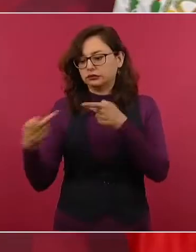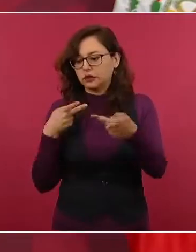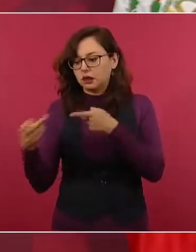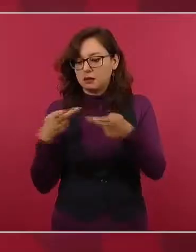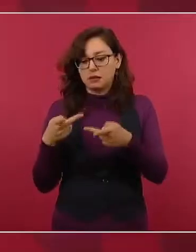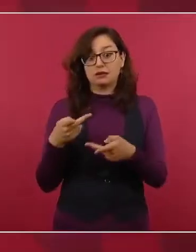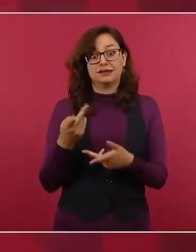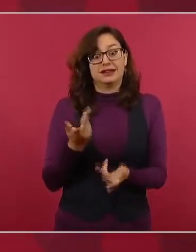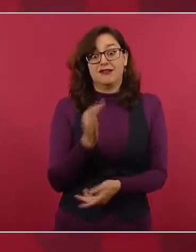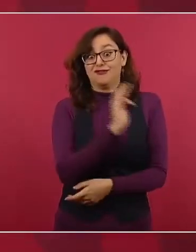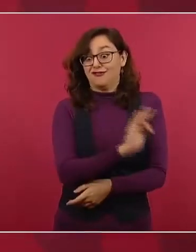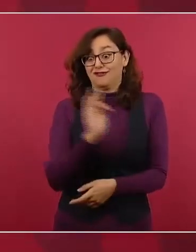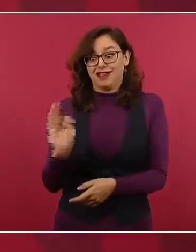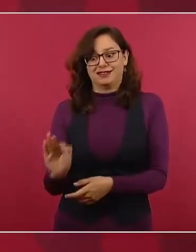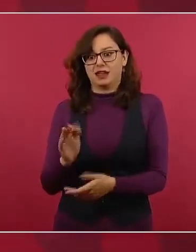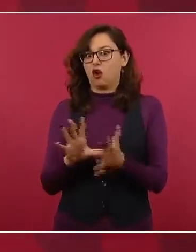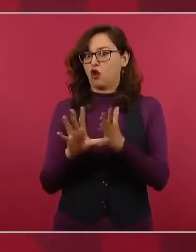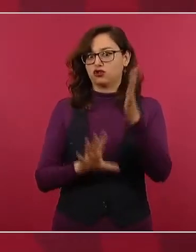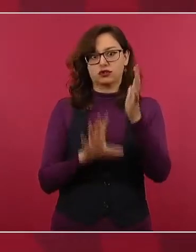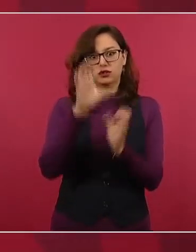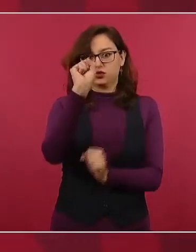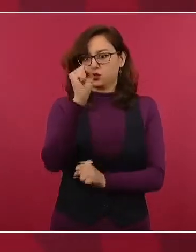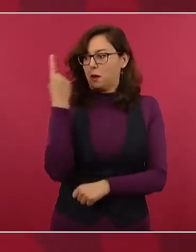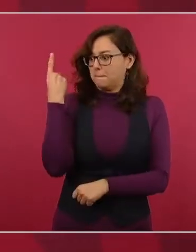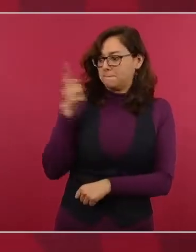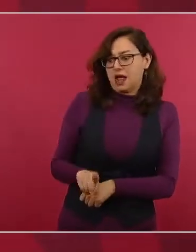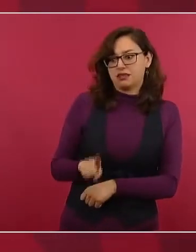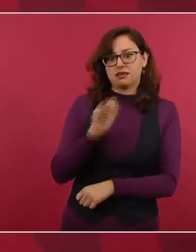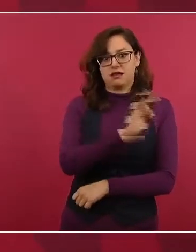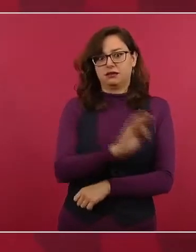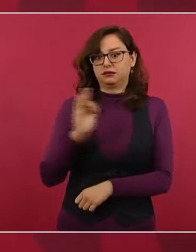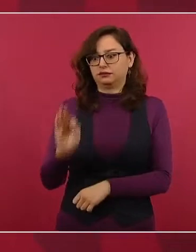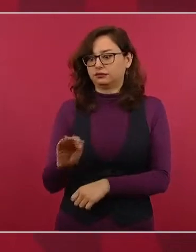había que entregar el Plan Nacional de Desarrollo.